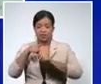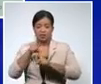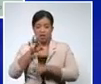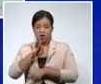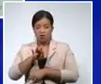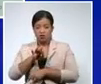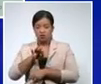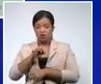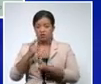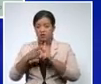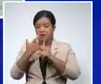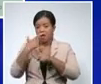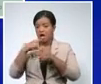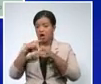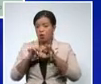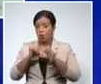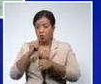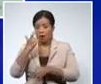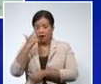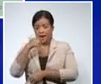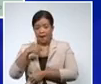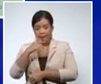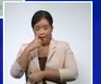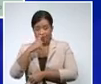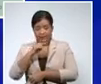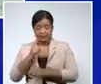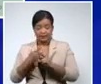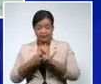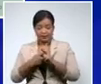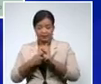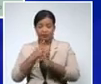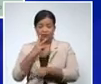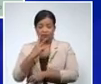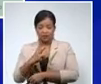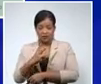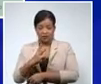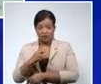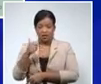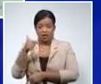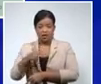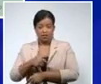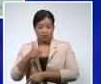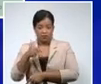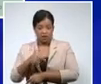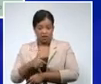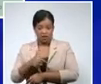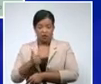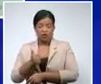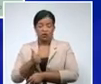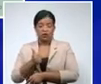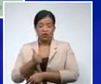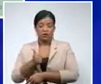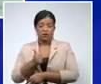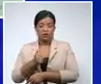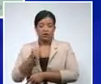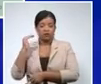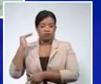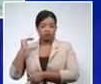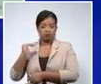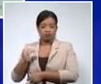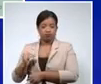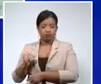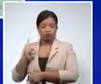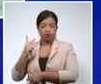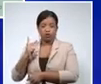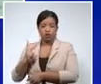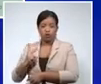3, Jatibonico, Cabaiguán y Fomento con 2 cada uno, y el municipio Tahuasco,